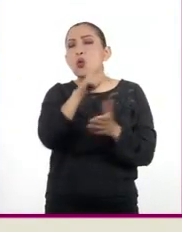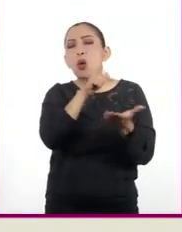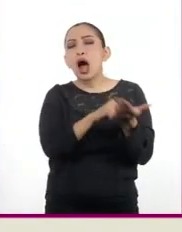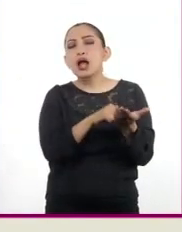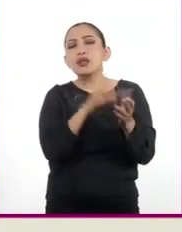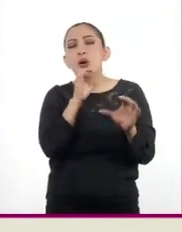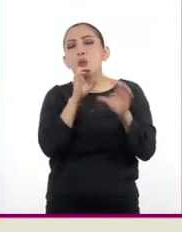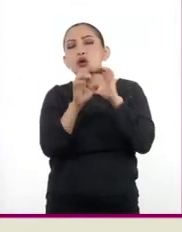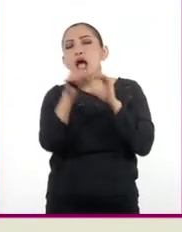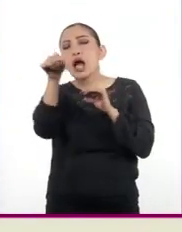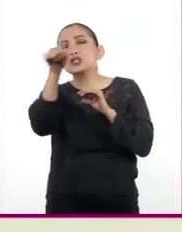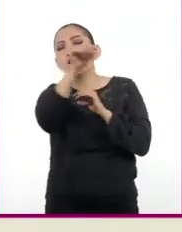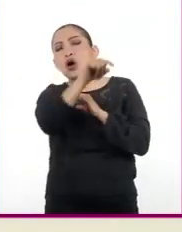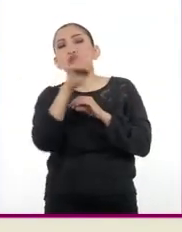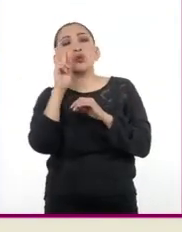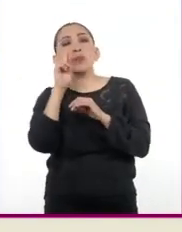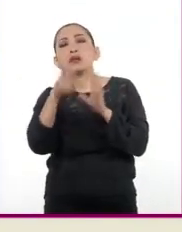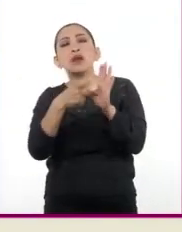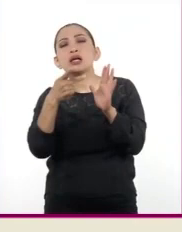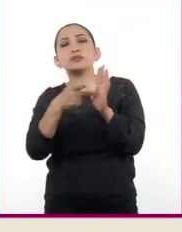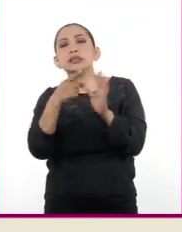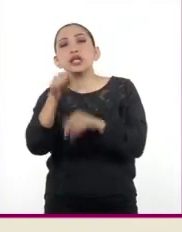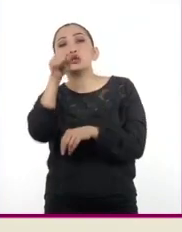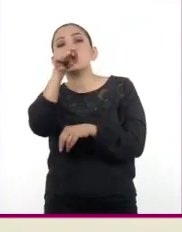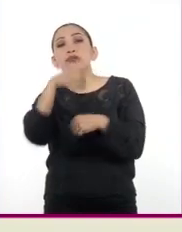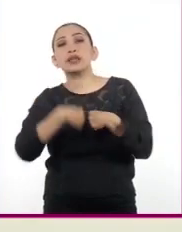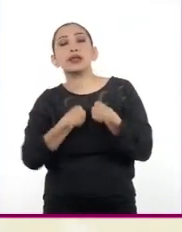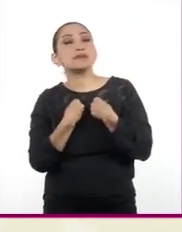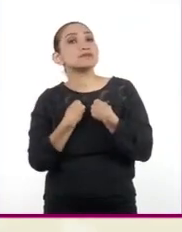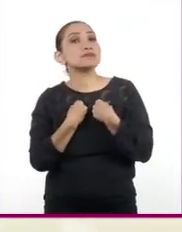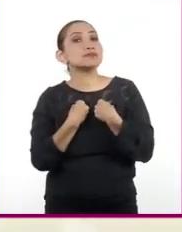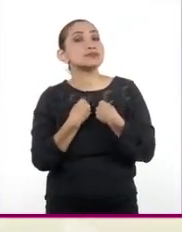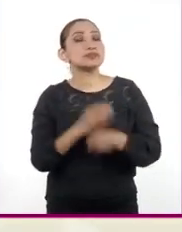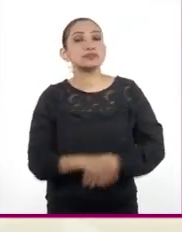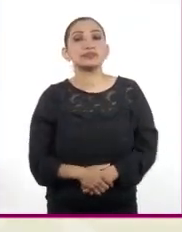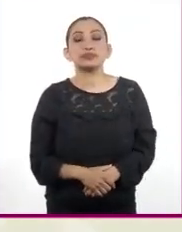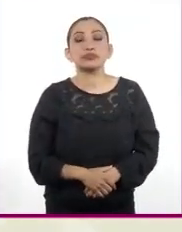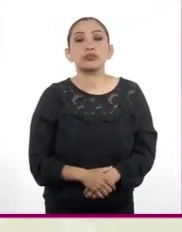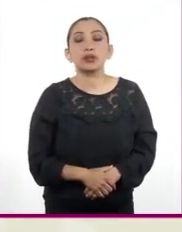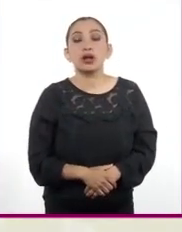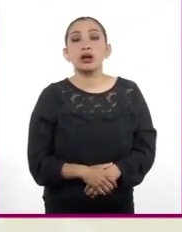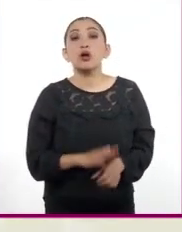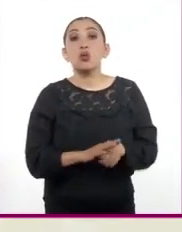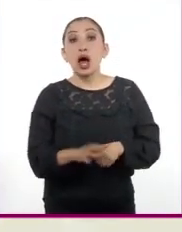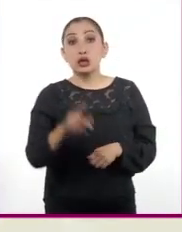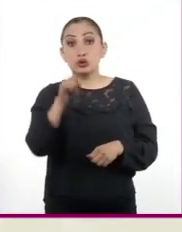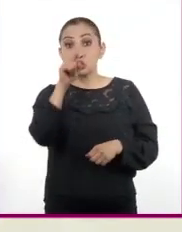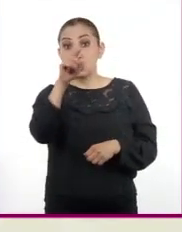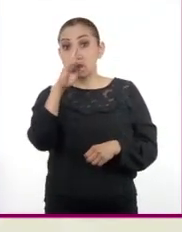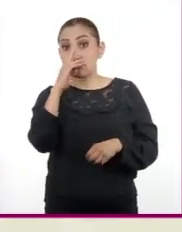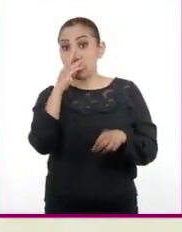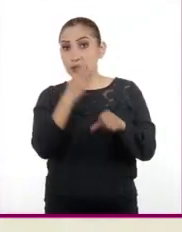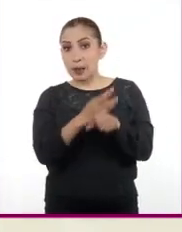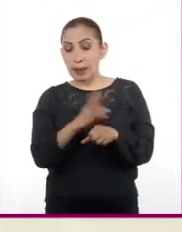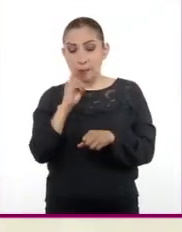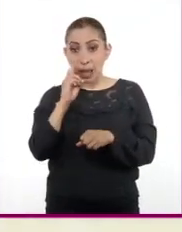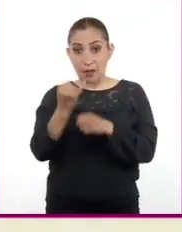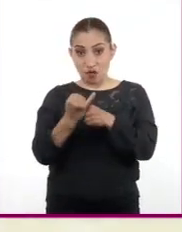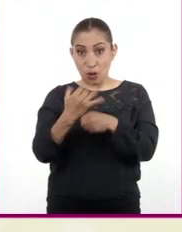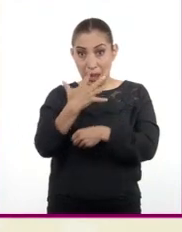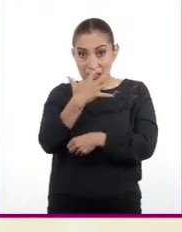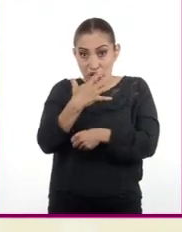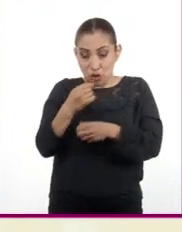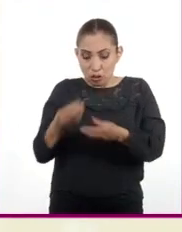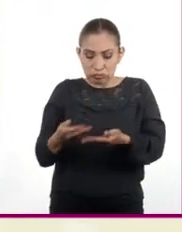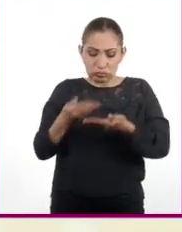que más observan o consultan en su vida cotidiana. ¿Cuál es su responsabilidad ante la información